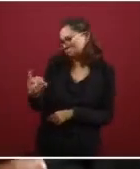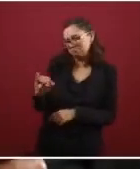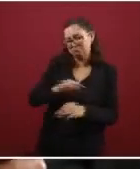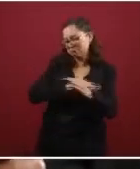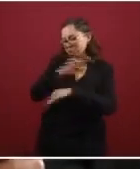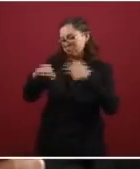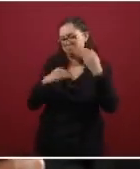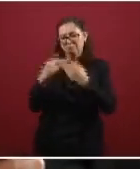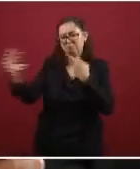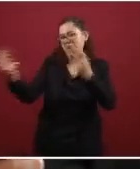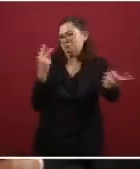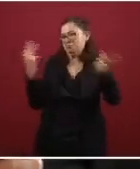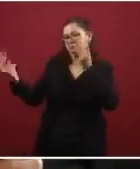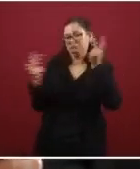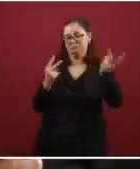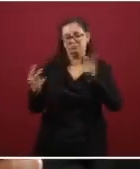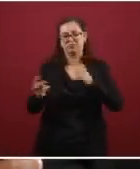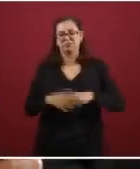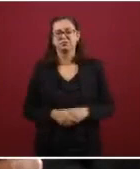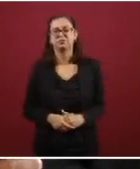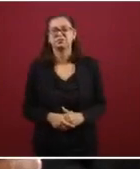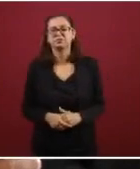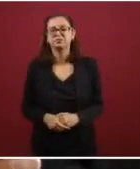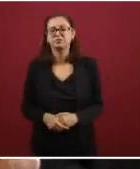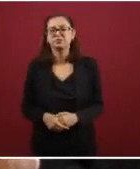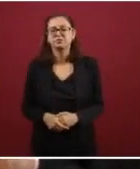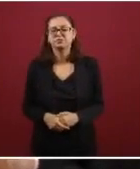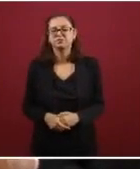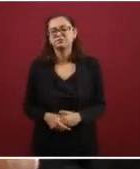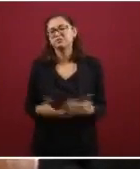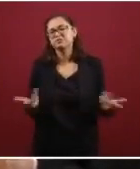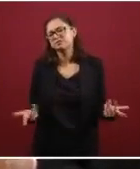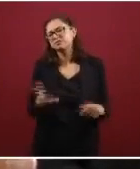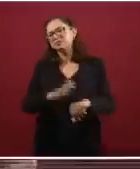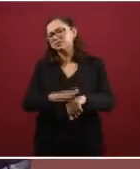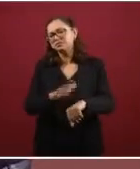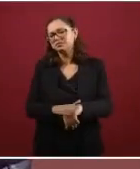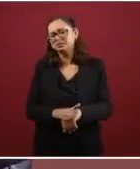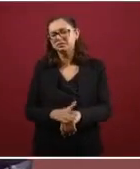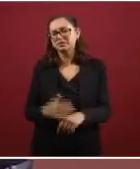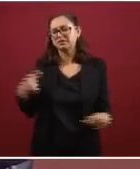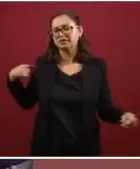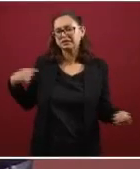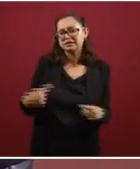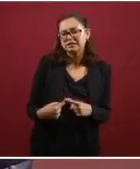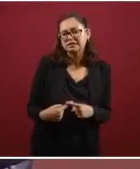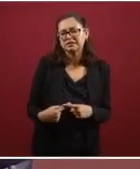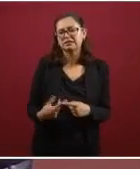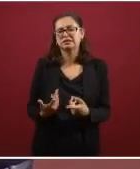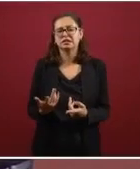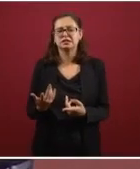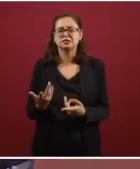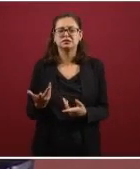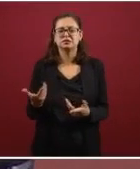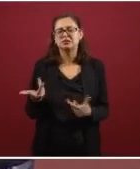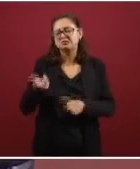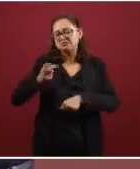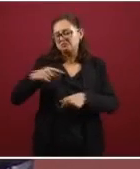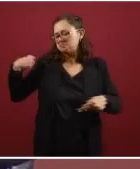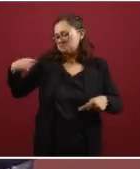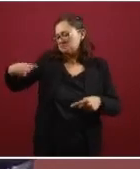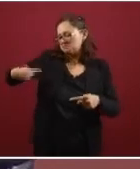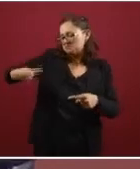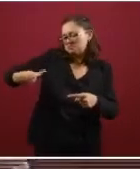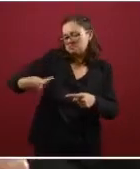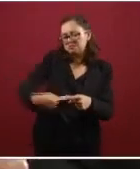Oiga, presidente, ¿y qué decir entonces de las versiones que han circulado en los últimos días y en las últimas semanas en torno